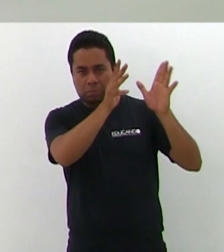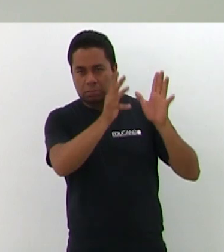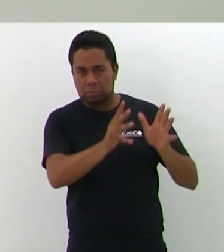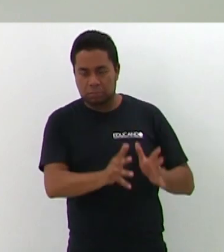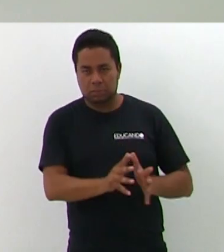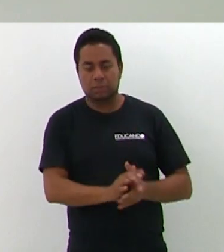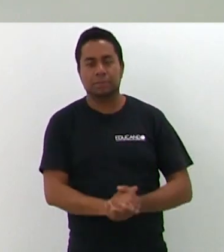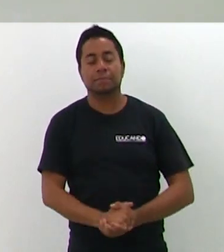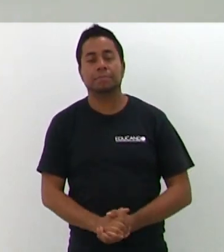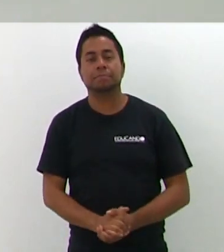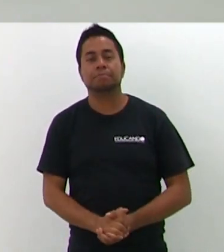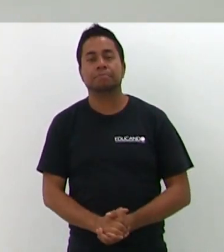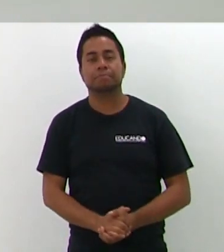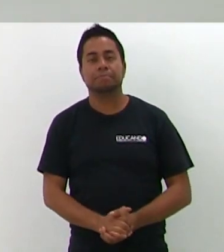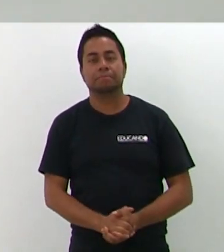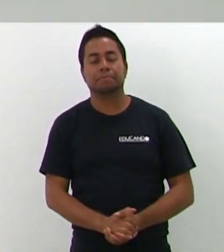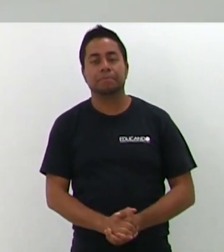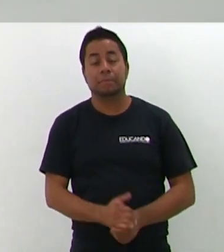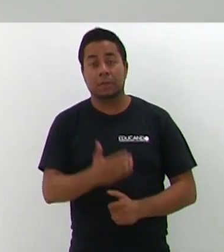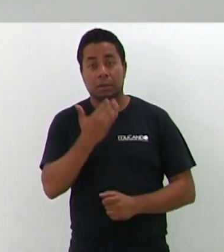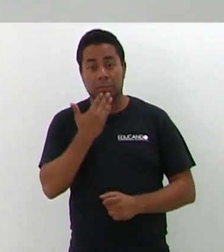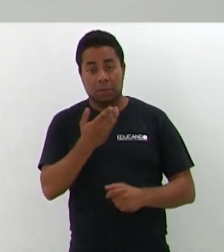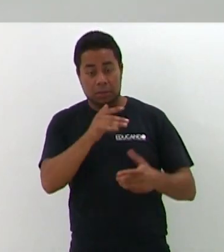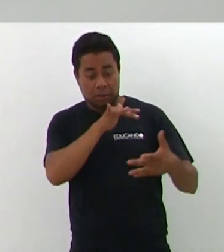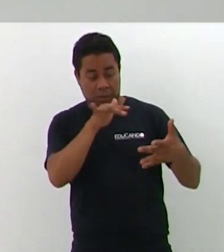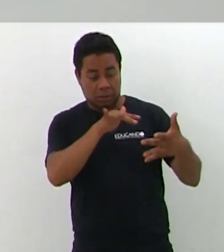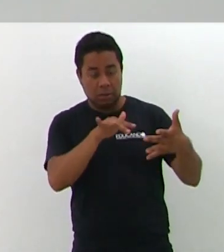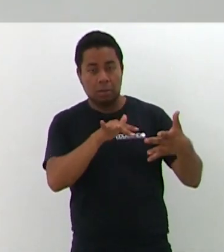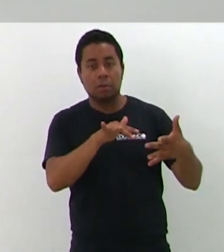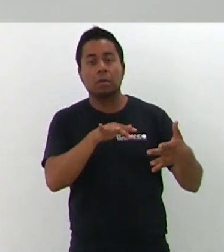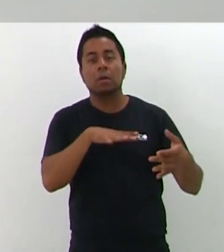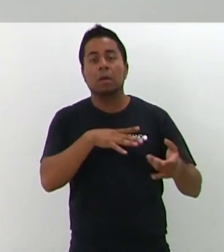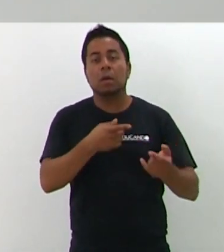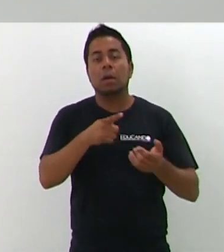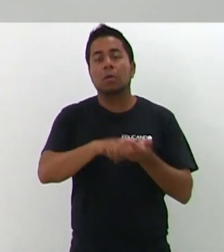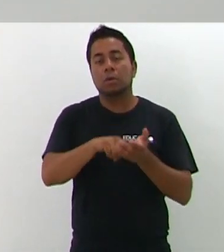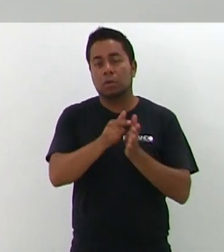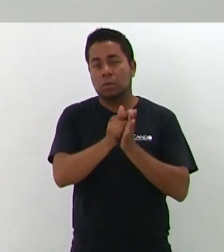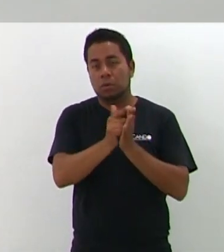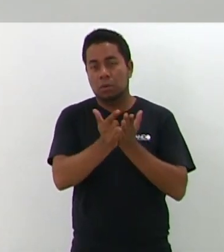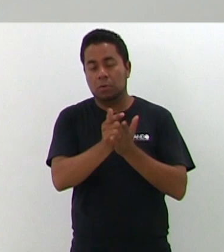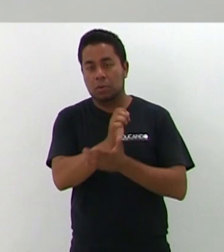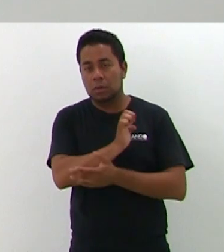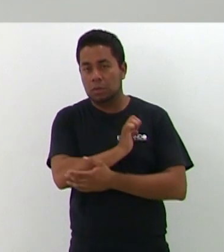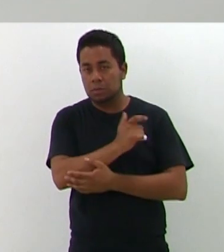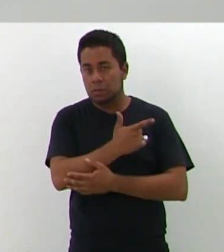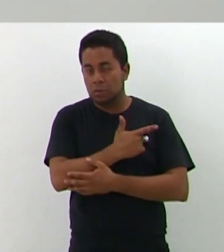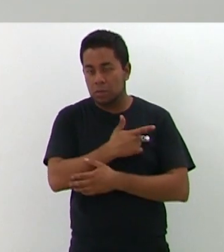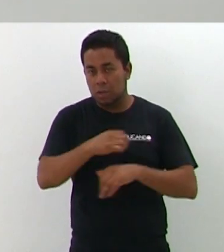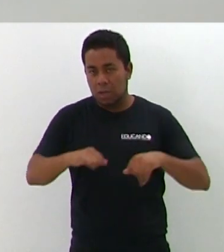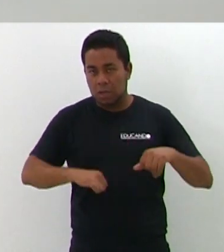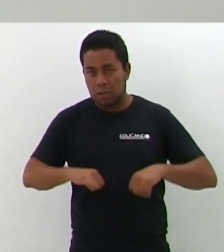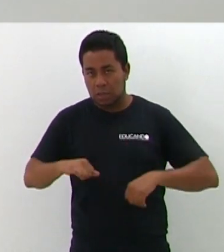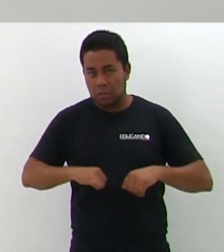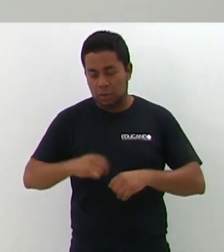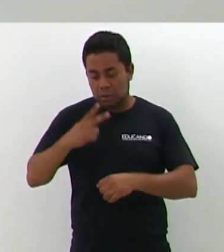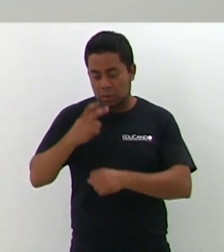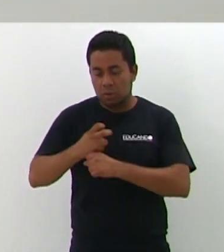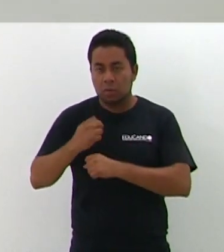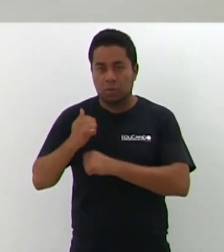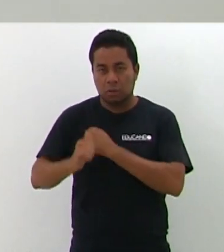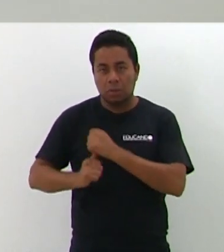Bien. Este texto lo podemos encontrar en nuestro libro de Español Actividades de Segundo